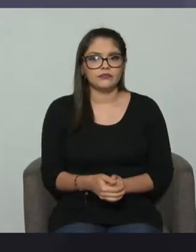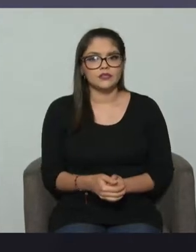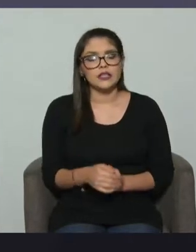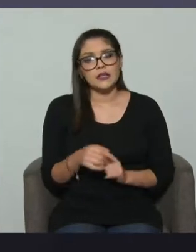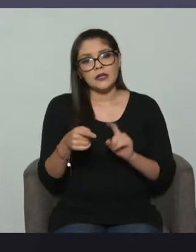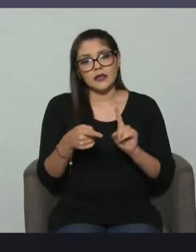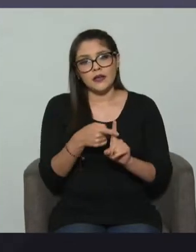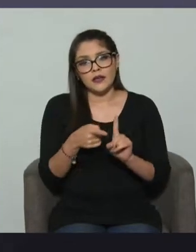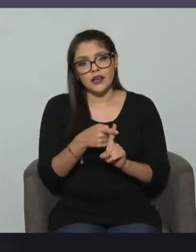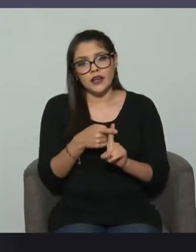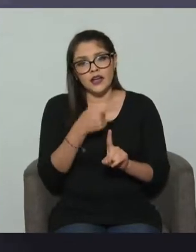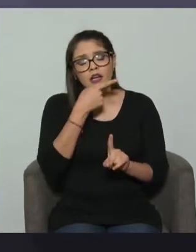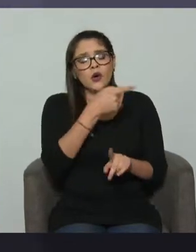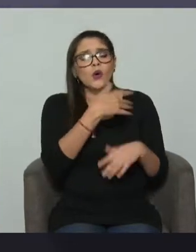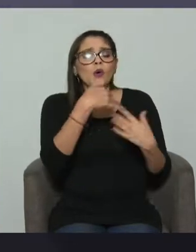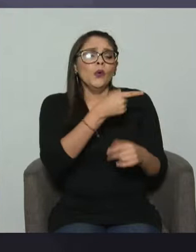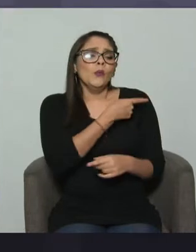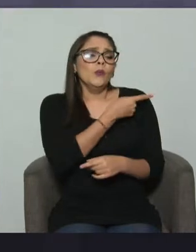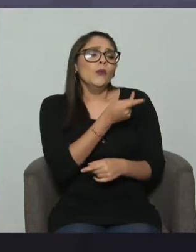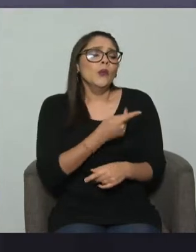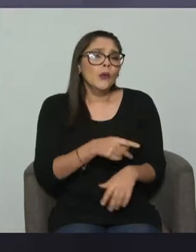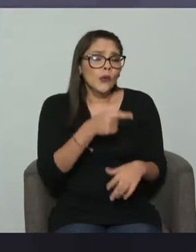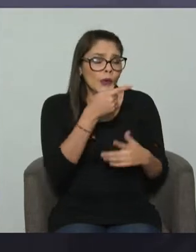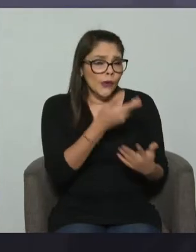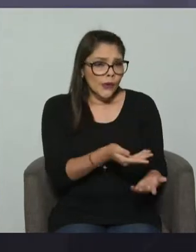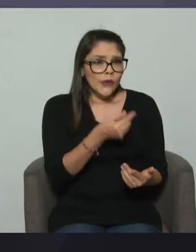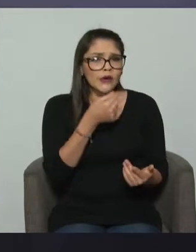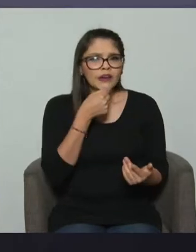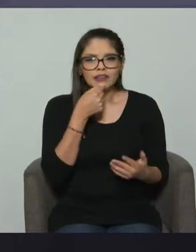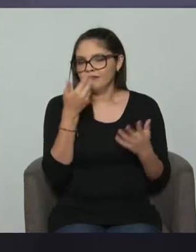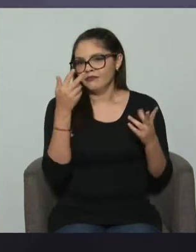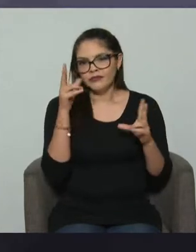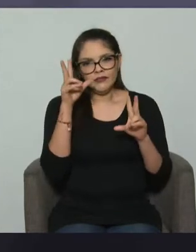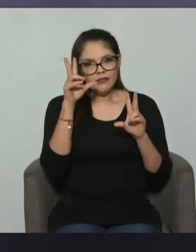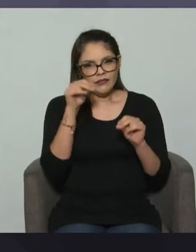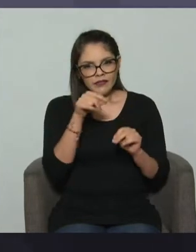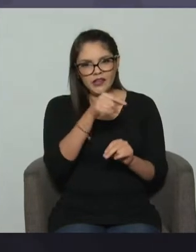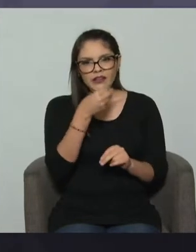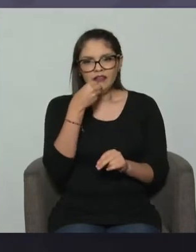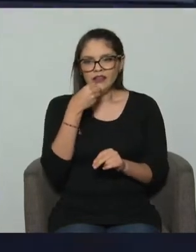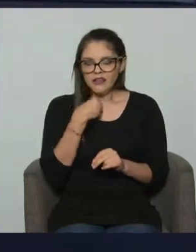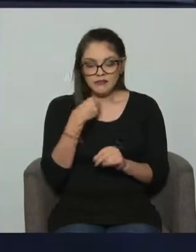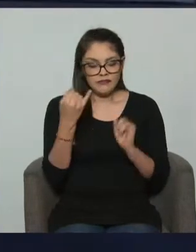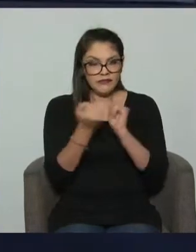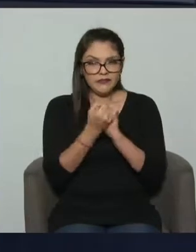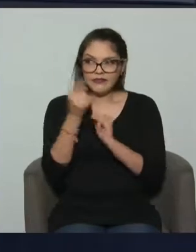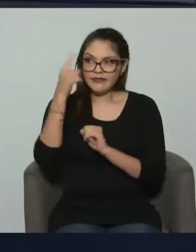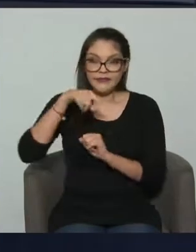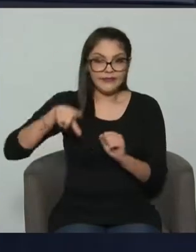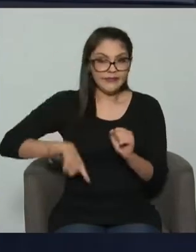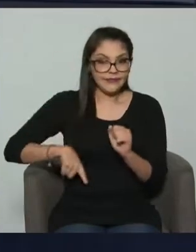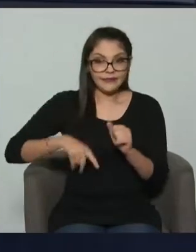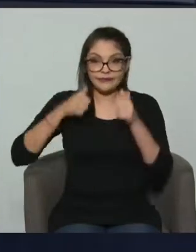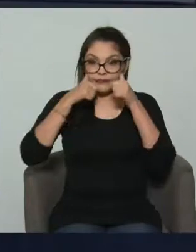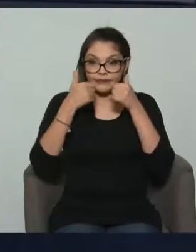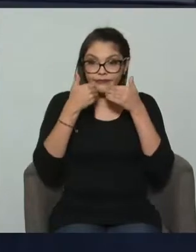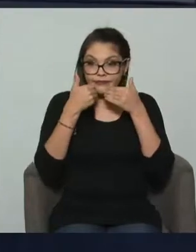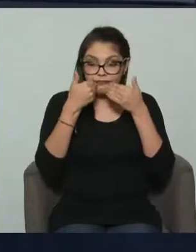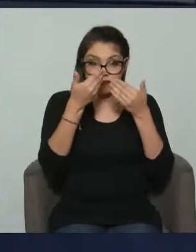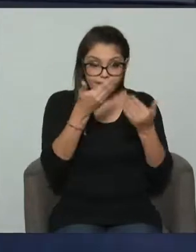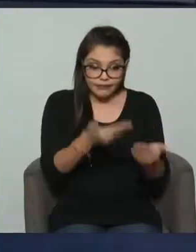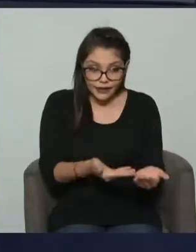victimizar al niño, ¿no? O sea, si finalmente él es la víctima de un sistema en el que el Estado no ha dado las herramientas para